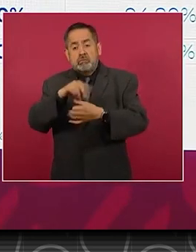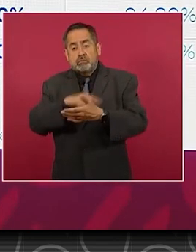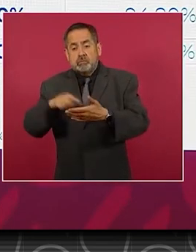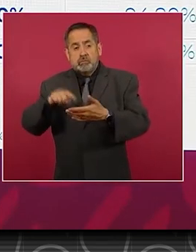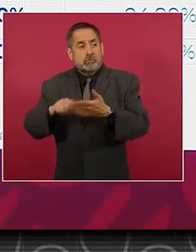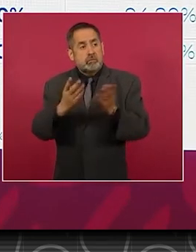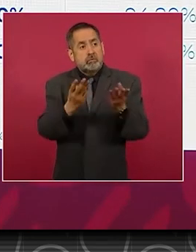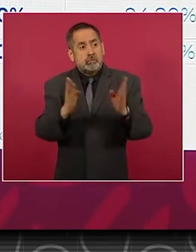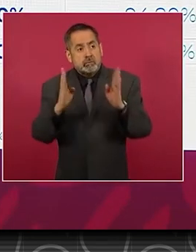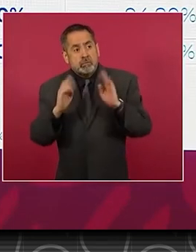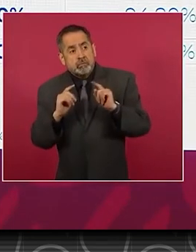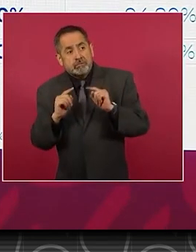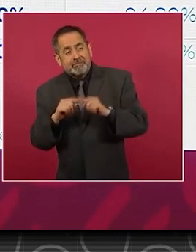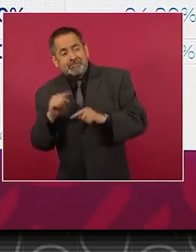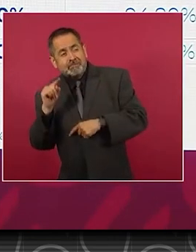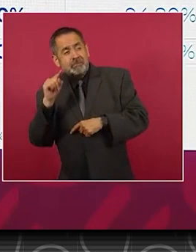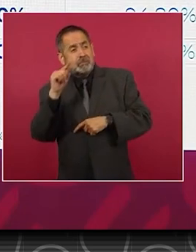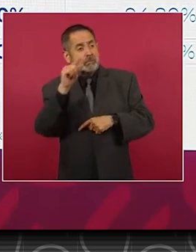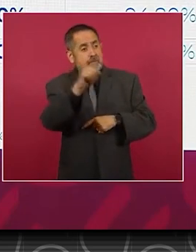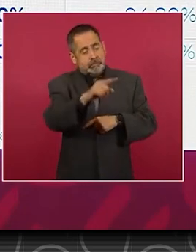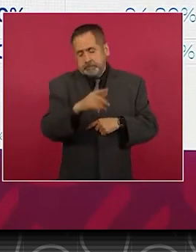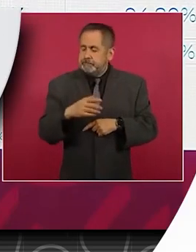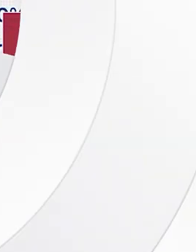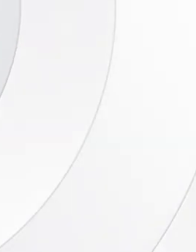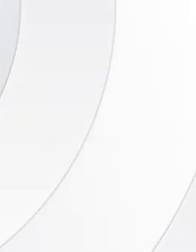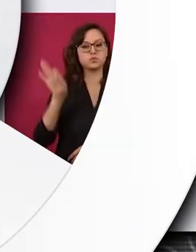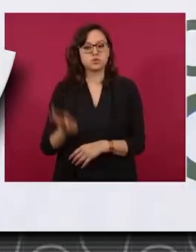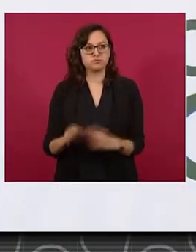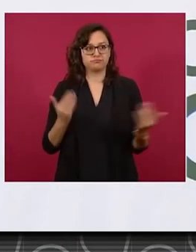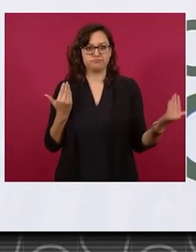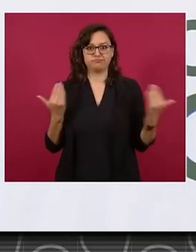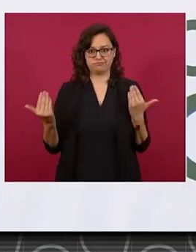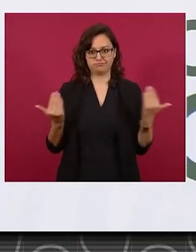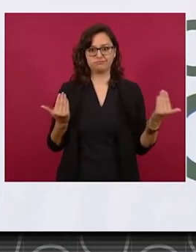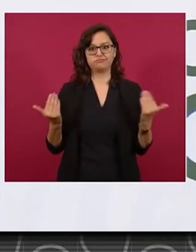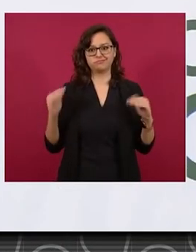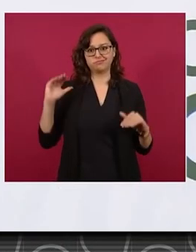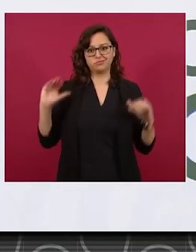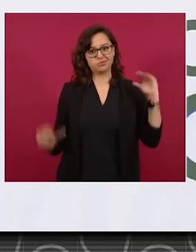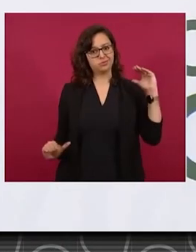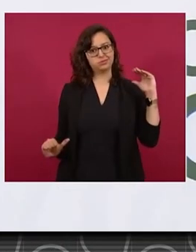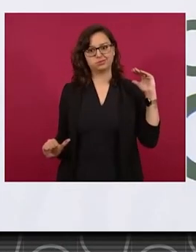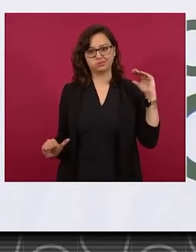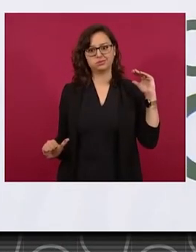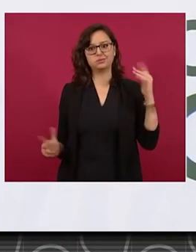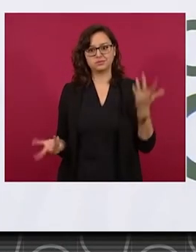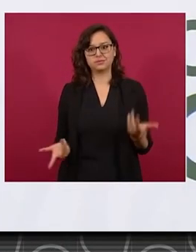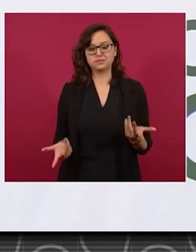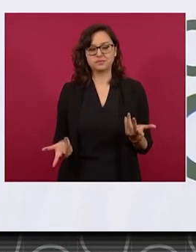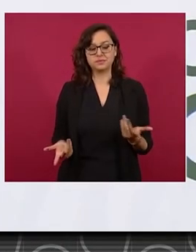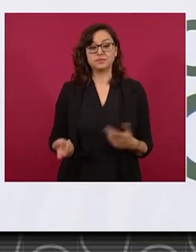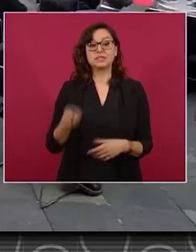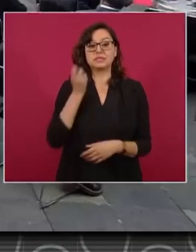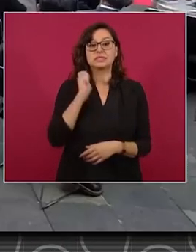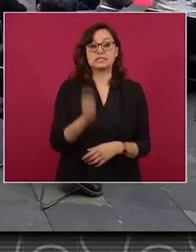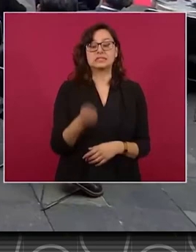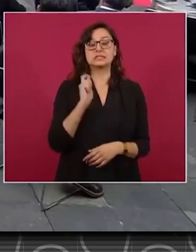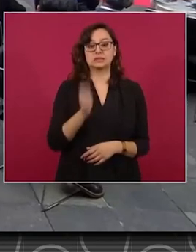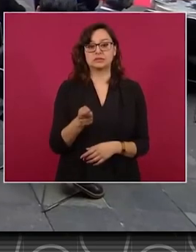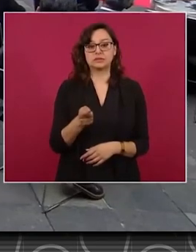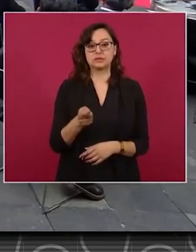con el propósito de que la gente no participara. En estos tiempos no solo